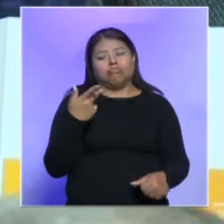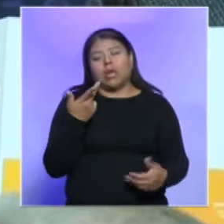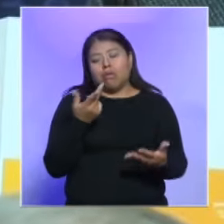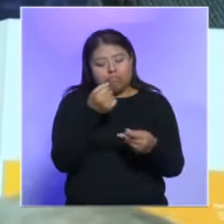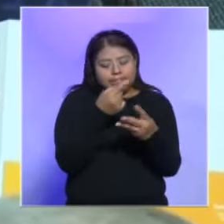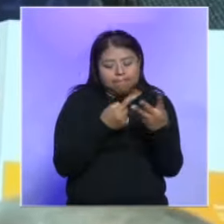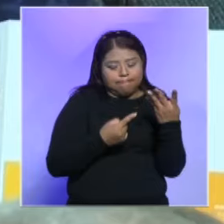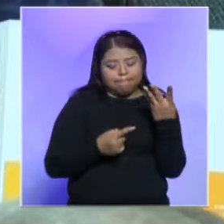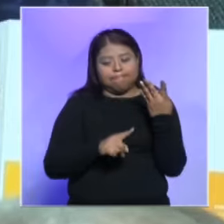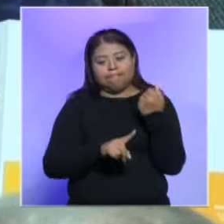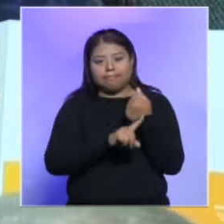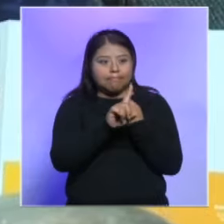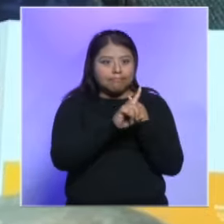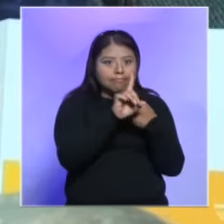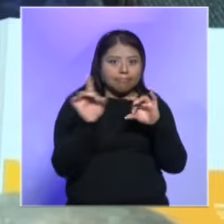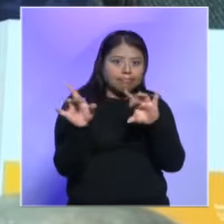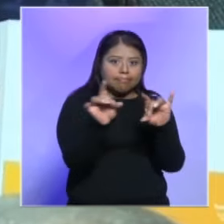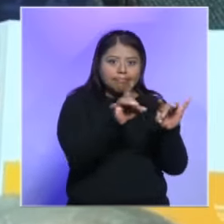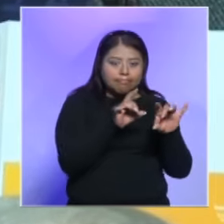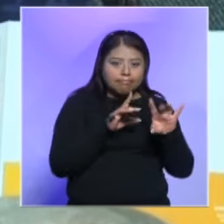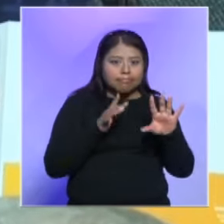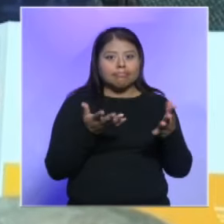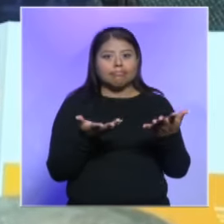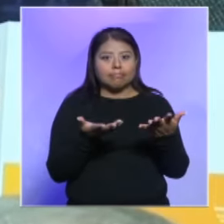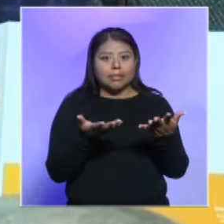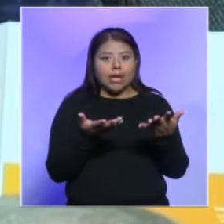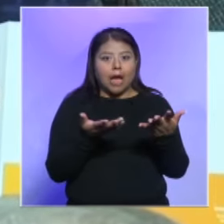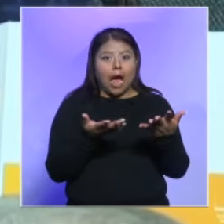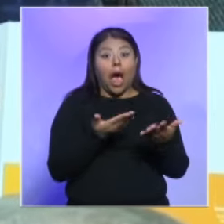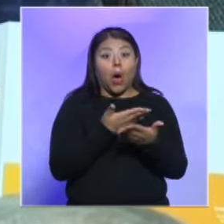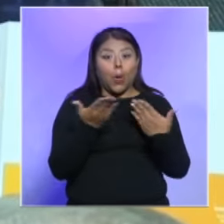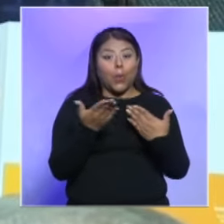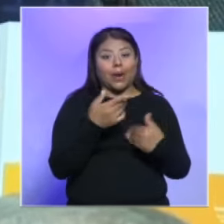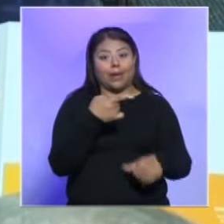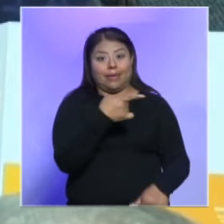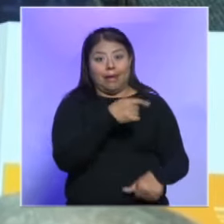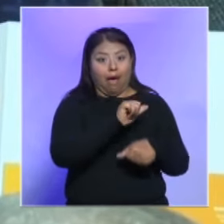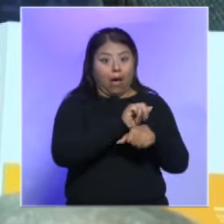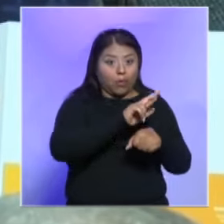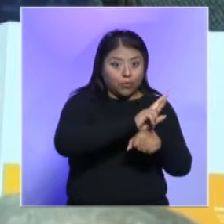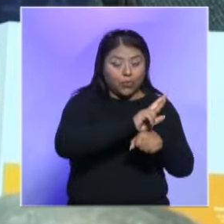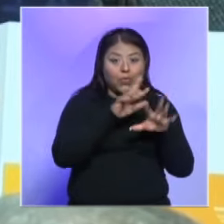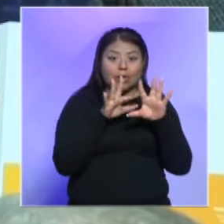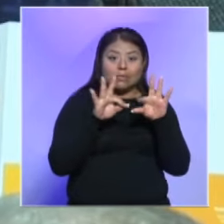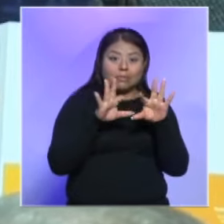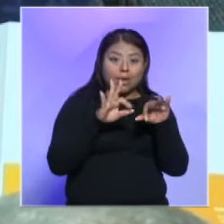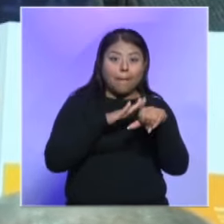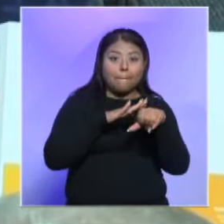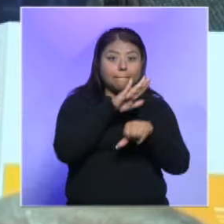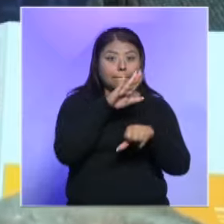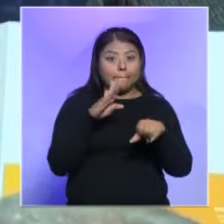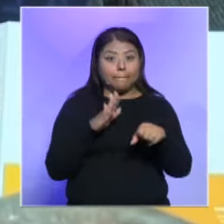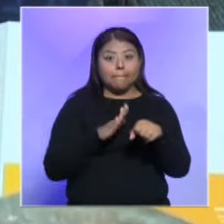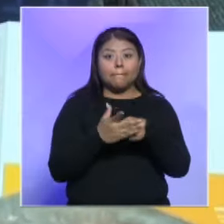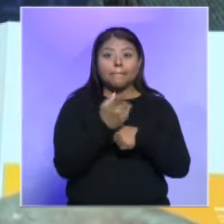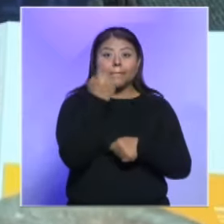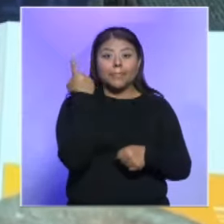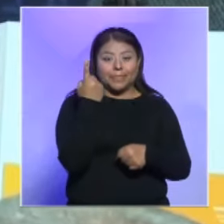y configuraciones legales en que se utilizan, y pues Enrique nos habla que claramente esto es una